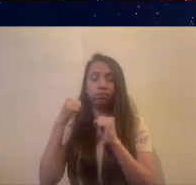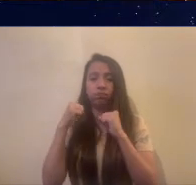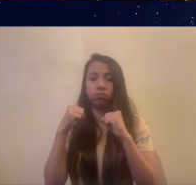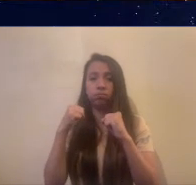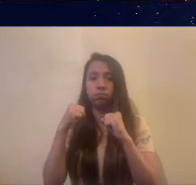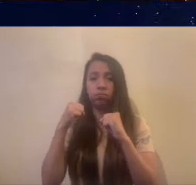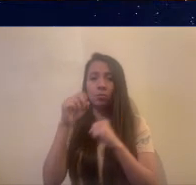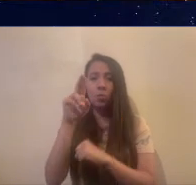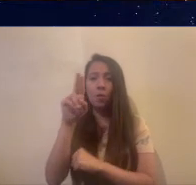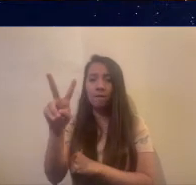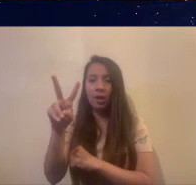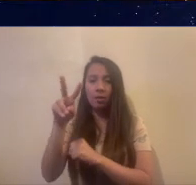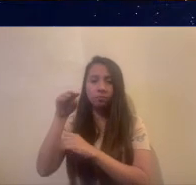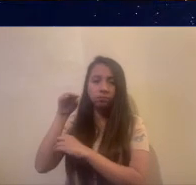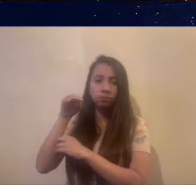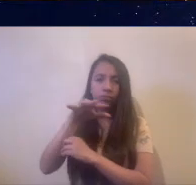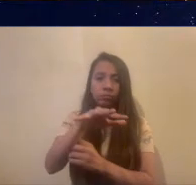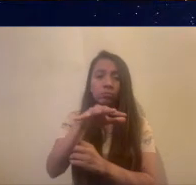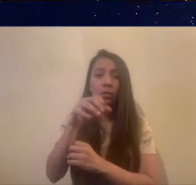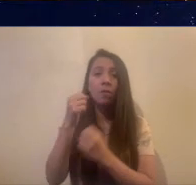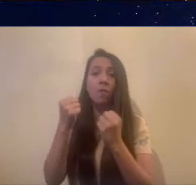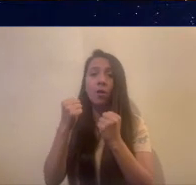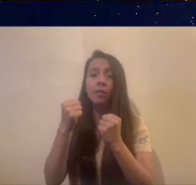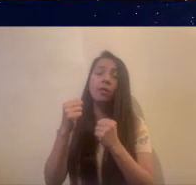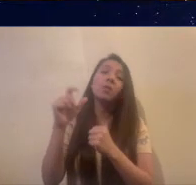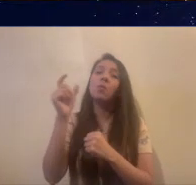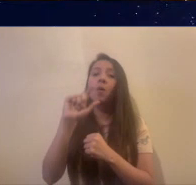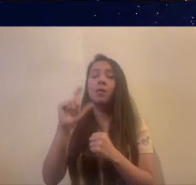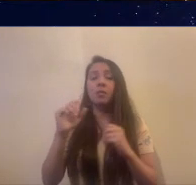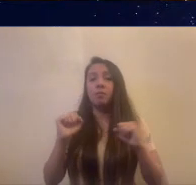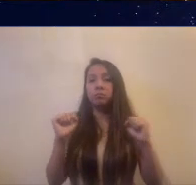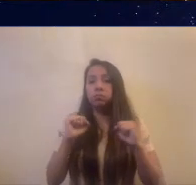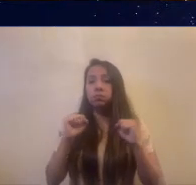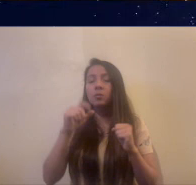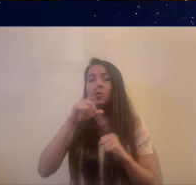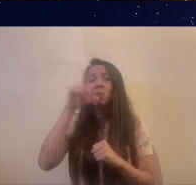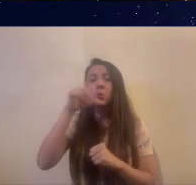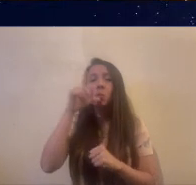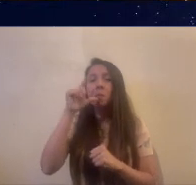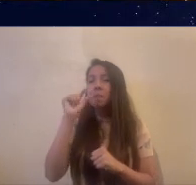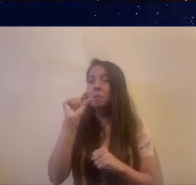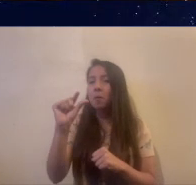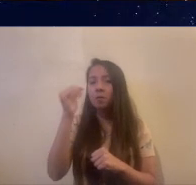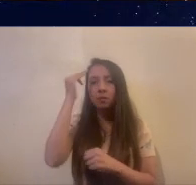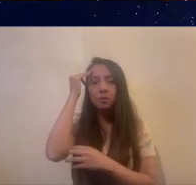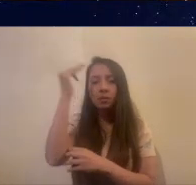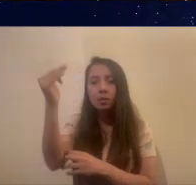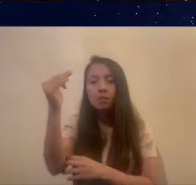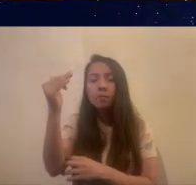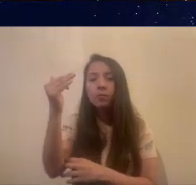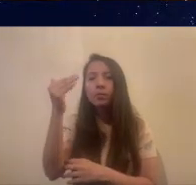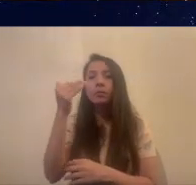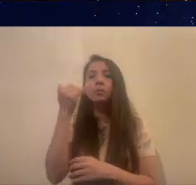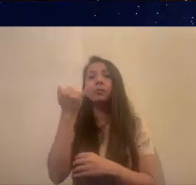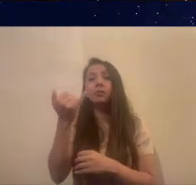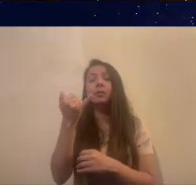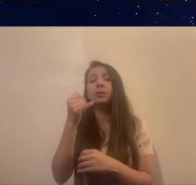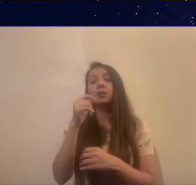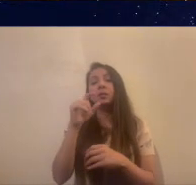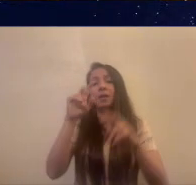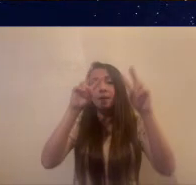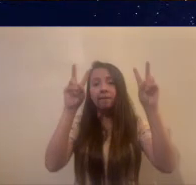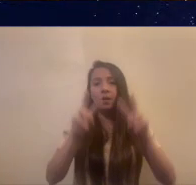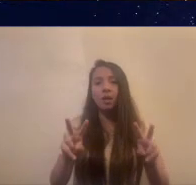alta, y que en el invierno tiene periodos de luz muy cortos y que en el verano tiene periodos de exposición UVB